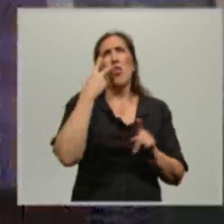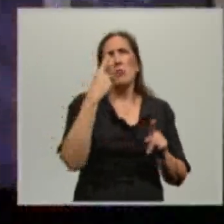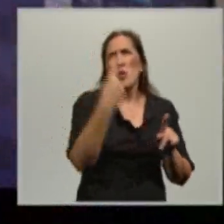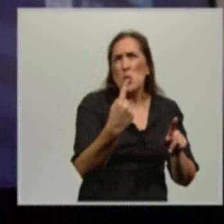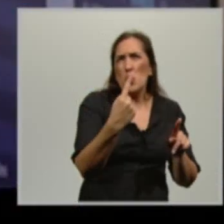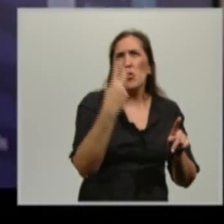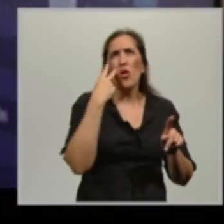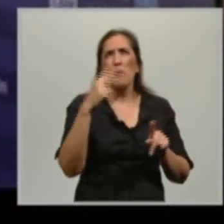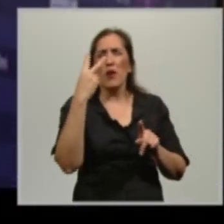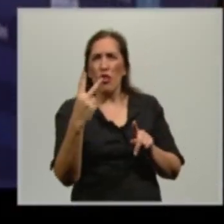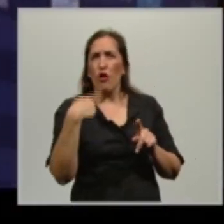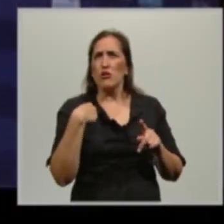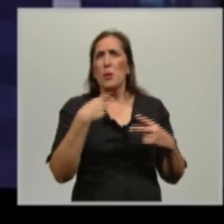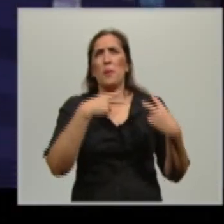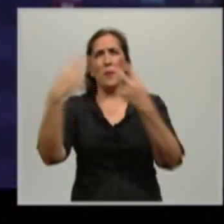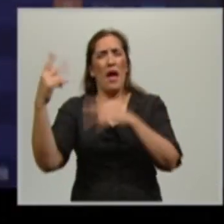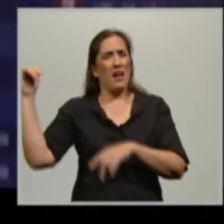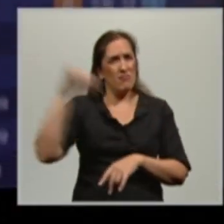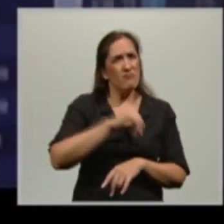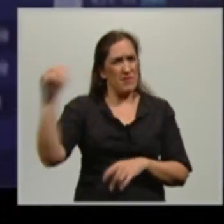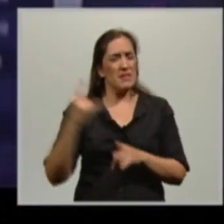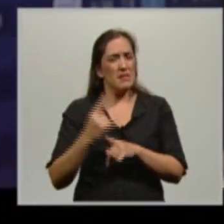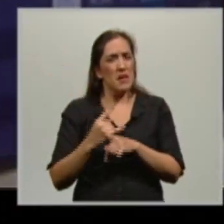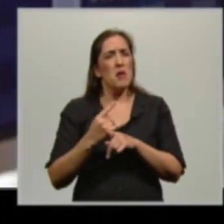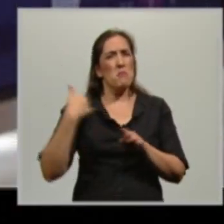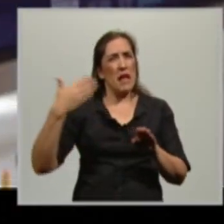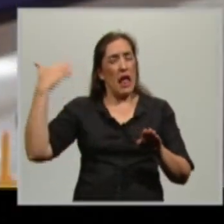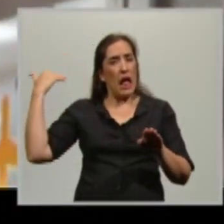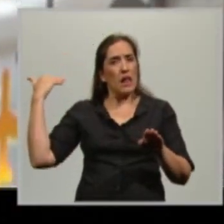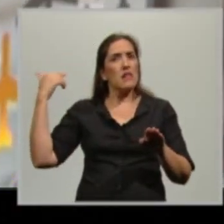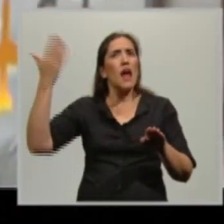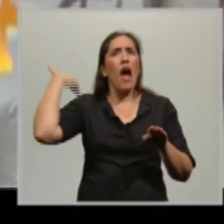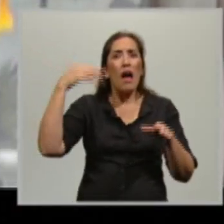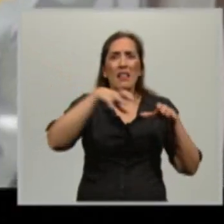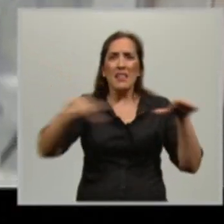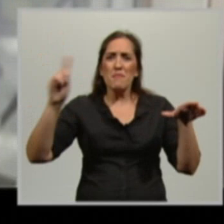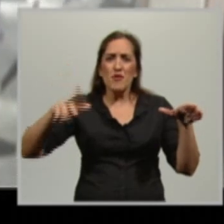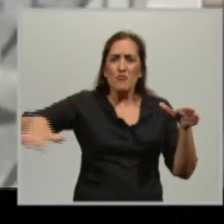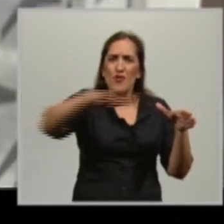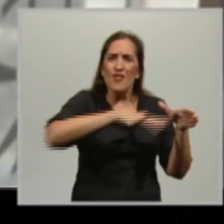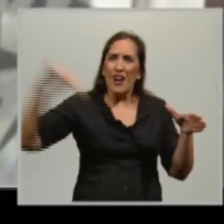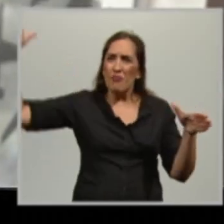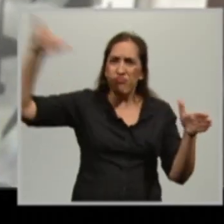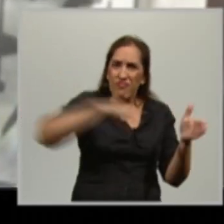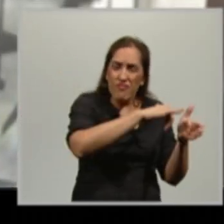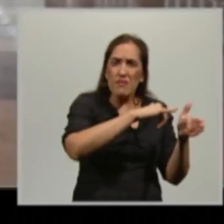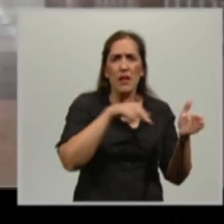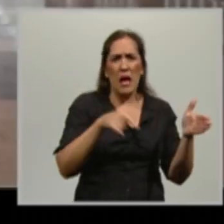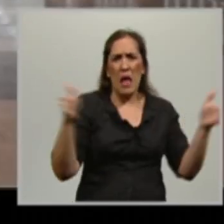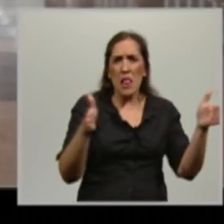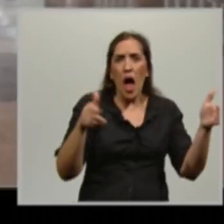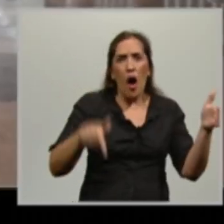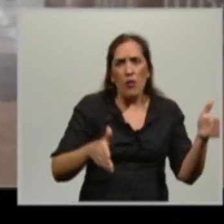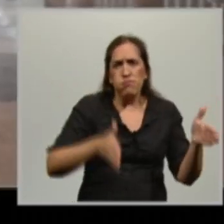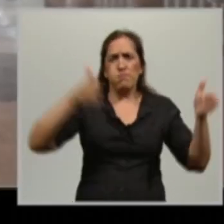2001, 2002, 2003, no tenía absolutamente nada que ver con lo que inauguramos ayer, con